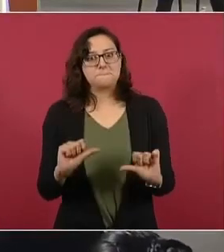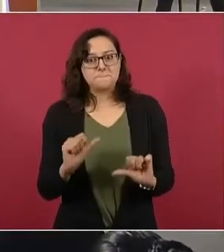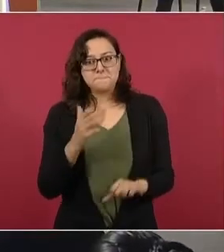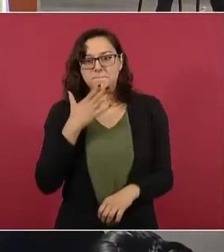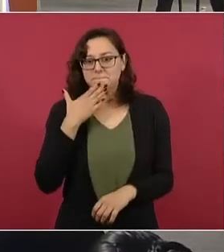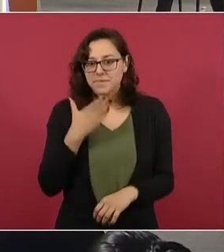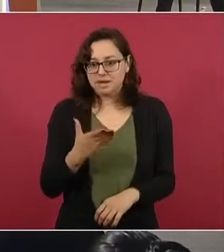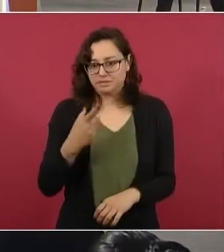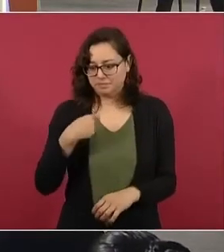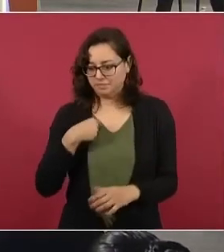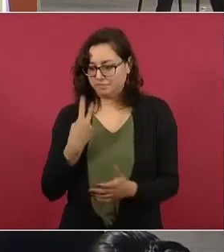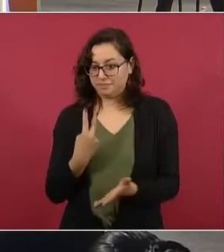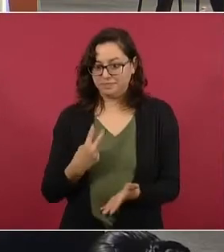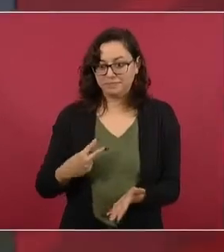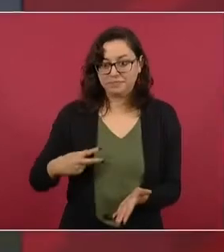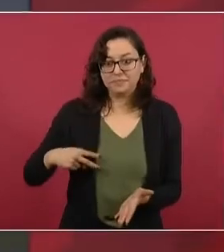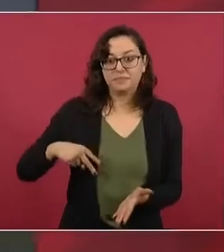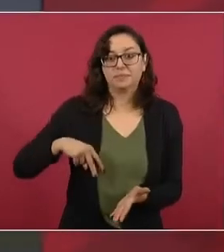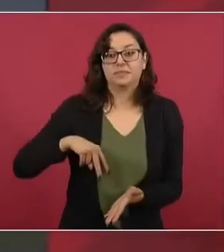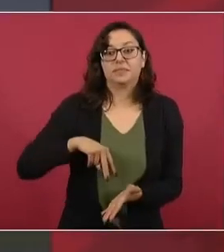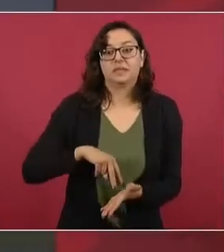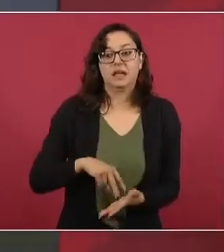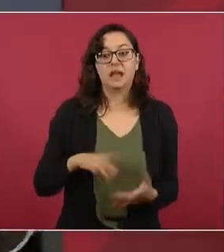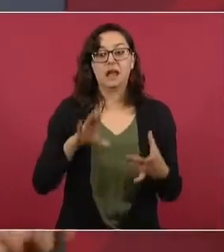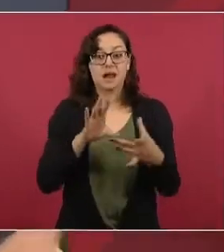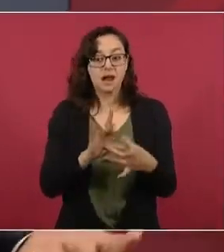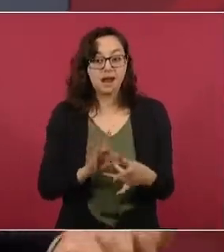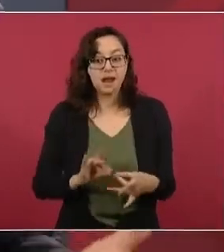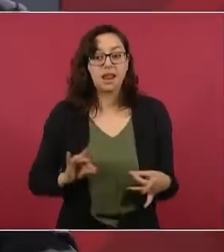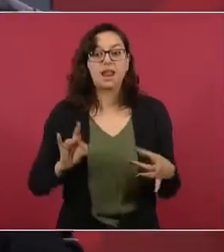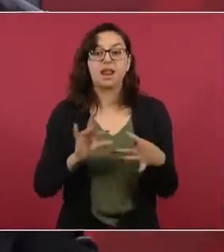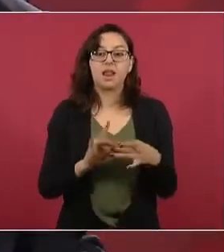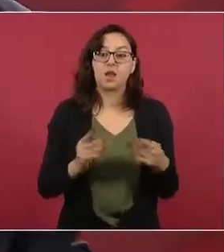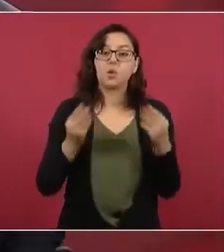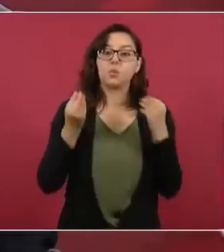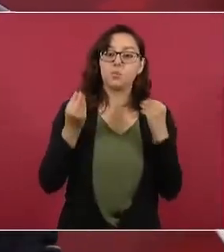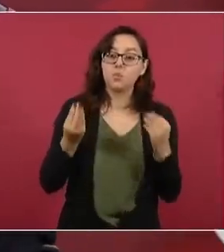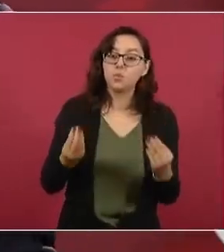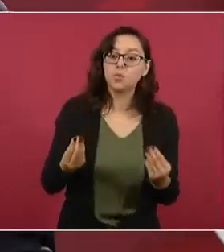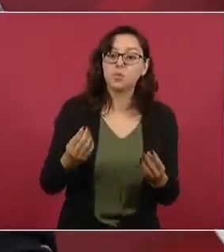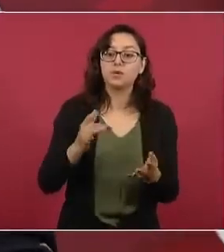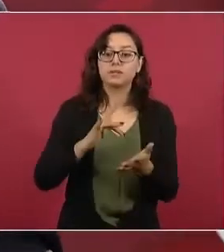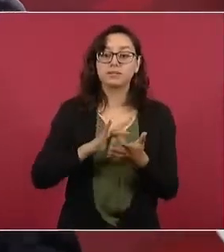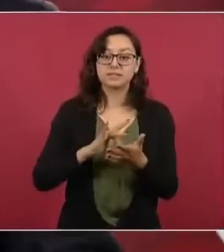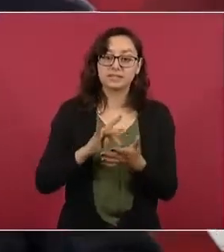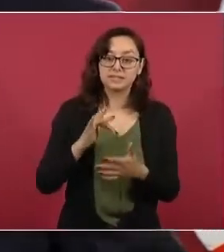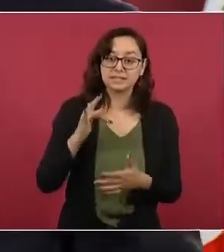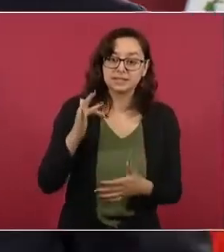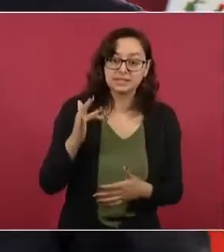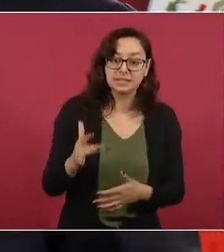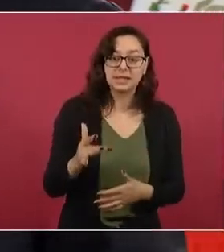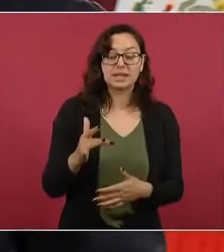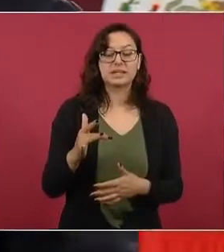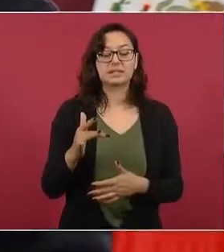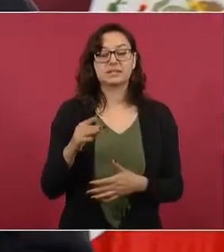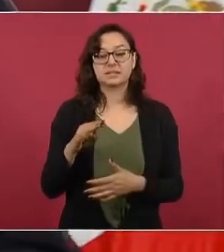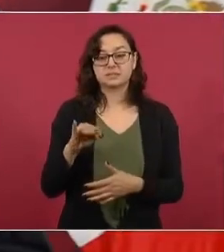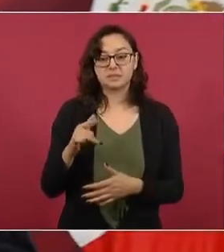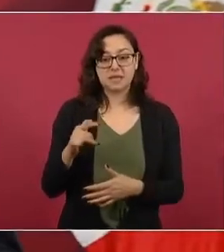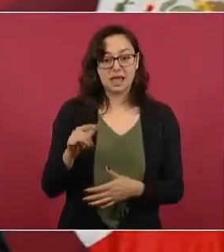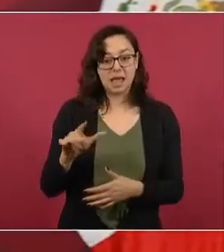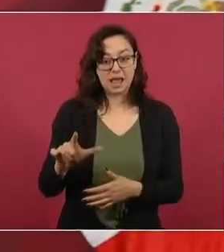empiezo a hablar casi para decir muchas gracias, Miguel.